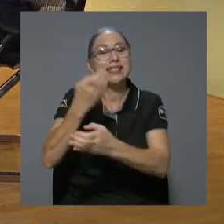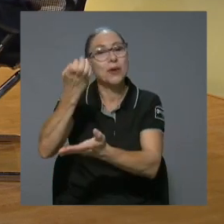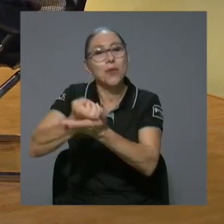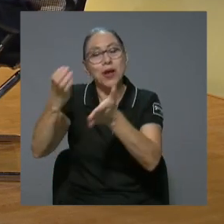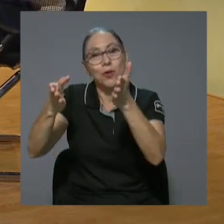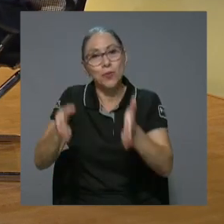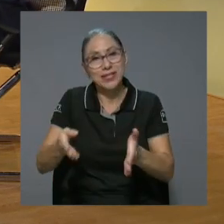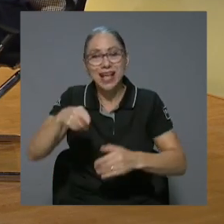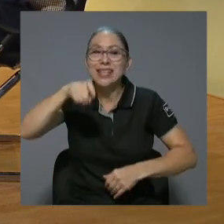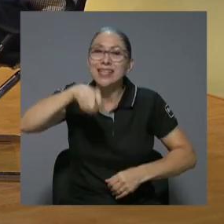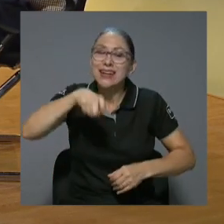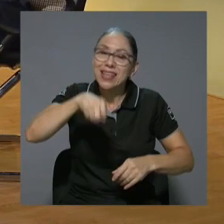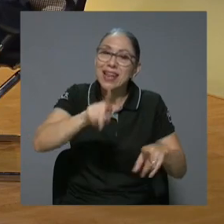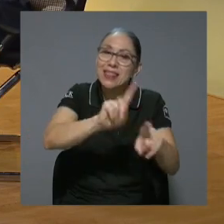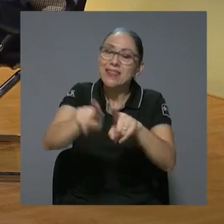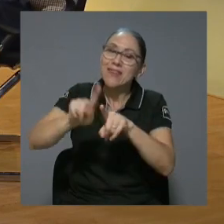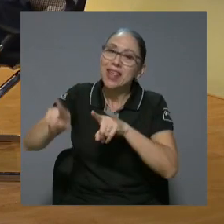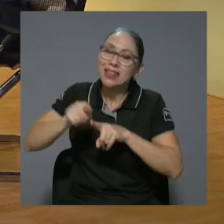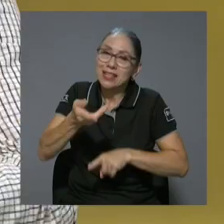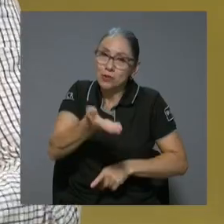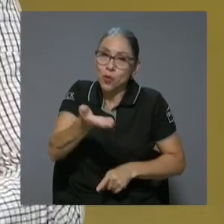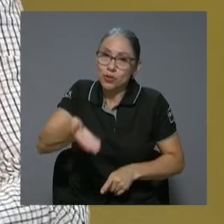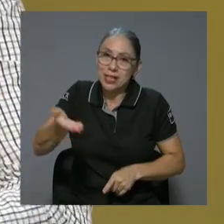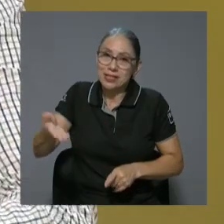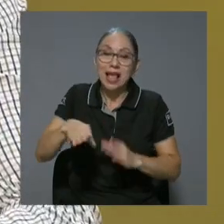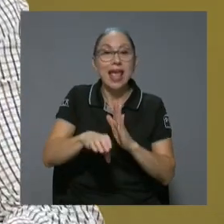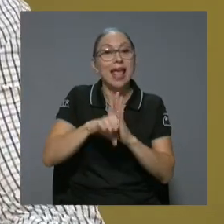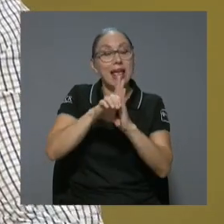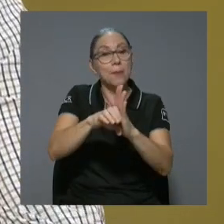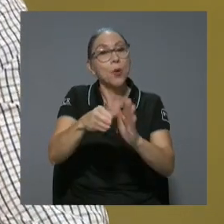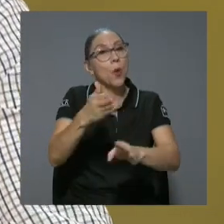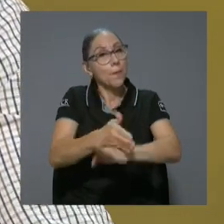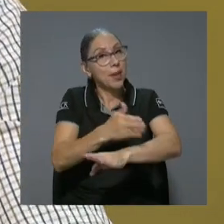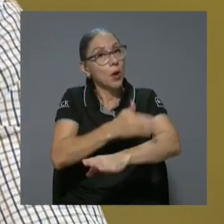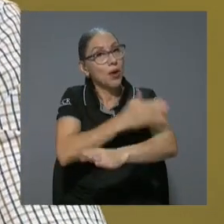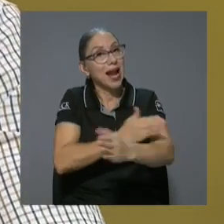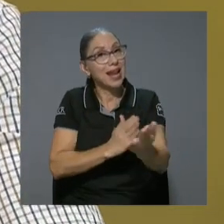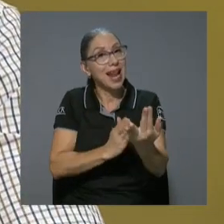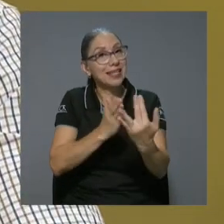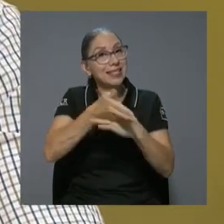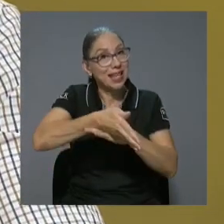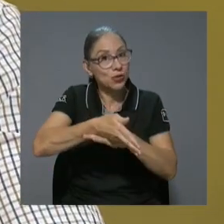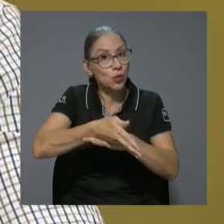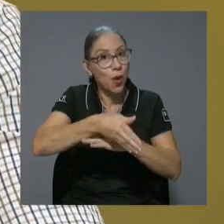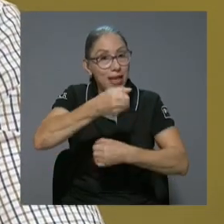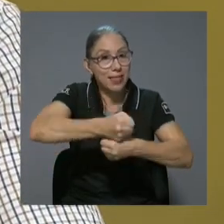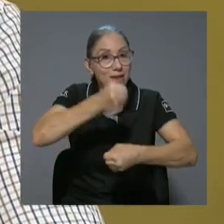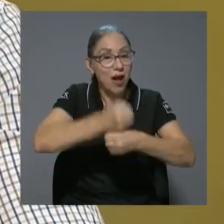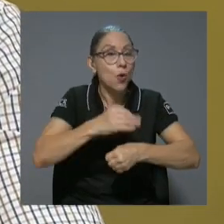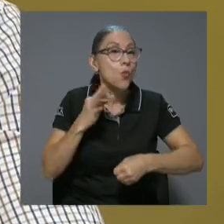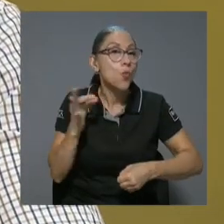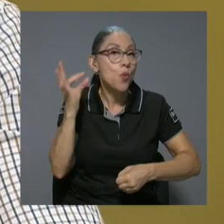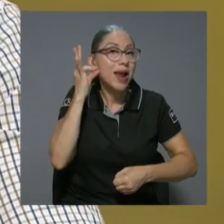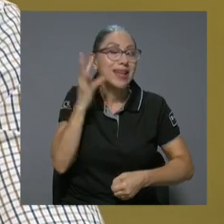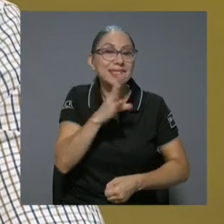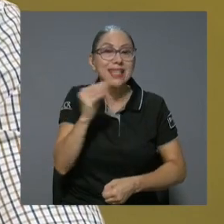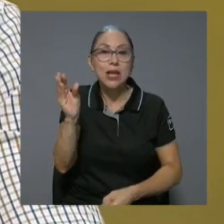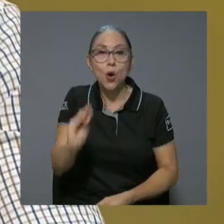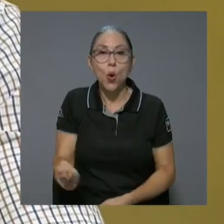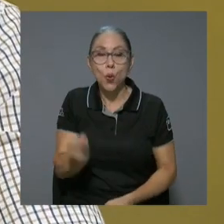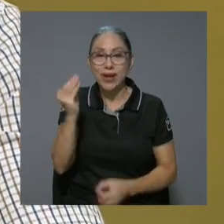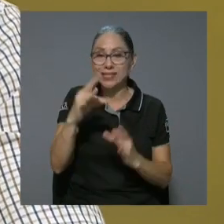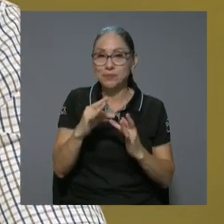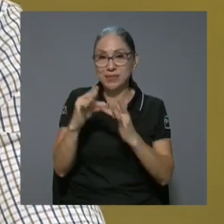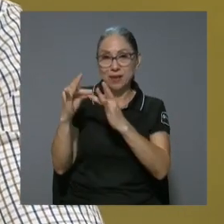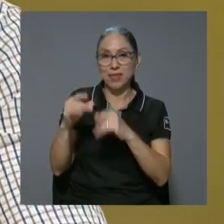se requieren varias cosas. Por ejemplo, mejorar el acceso al mercado de trabajo de mujeres y jóvenes especialmente. Ahí hay